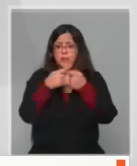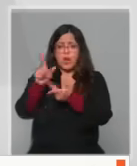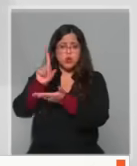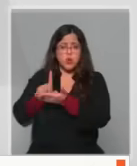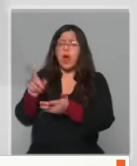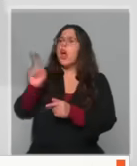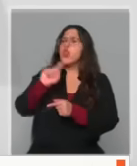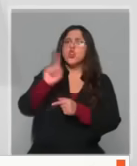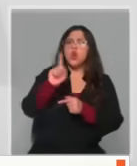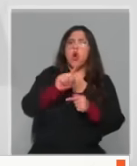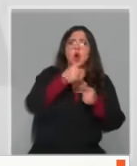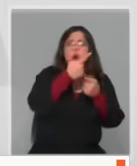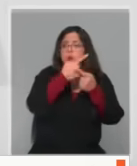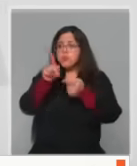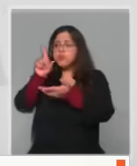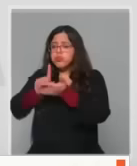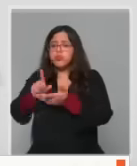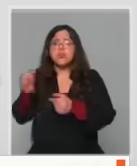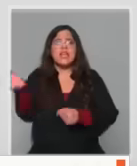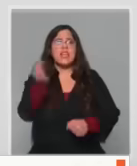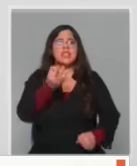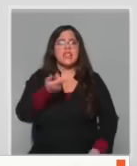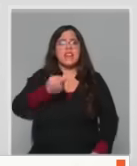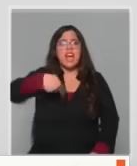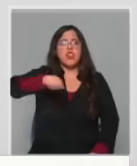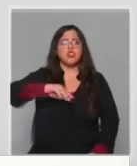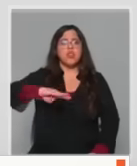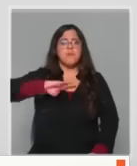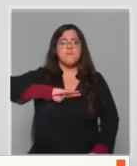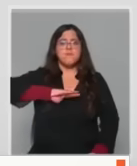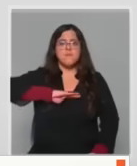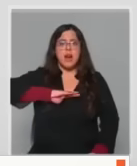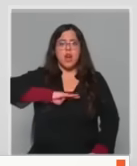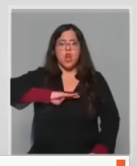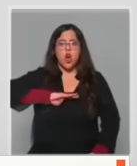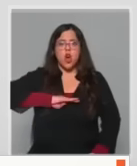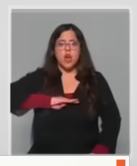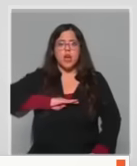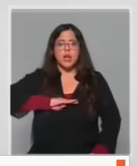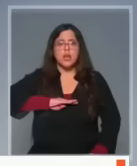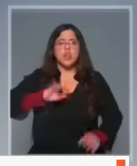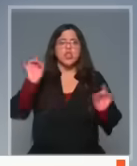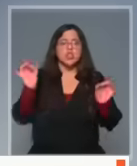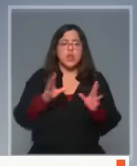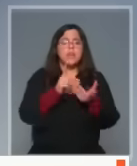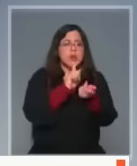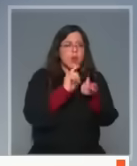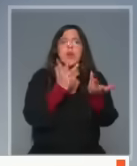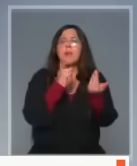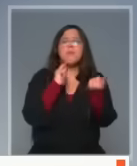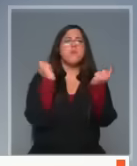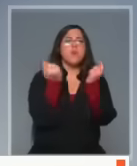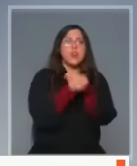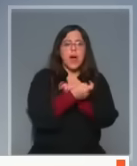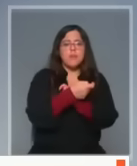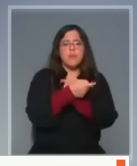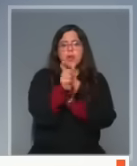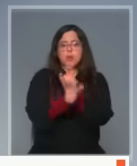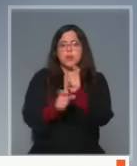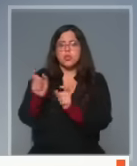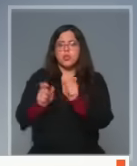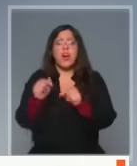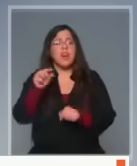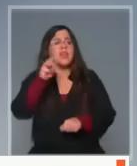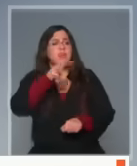cuando los trasladan los tratan de mar y desleales por cambiar a tus camaradas y todo ante el agobio de su hijo la madre le